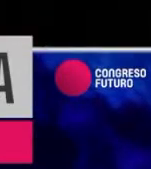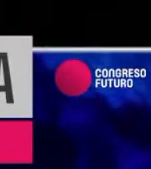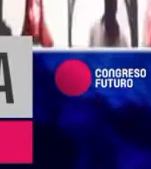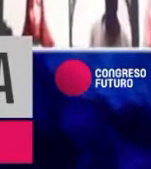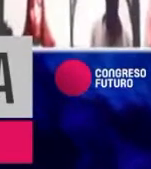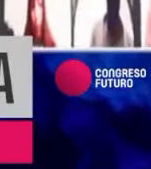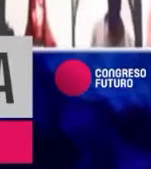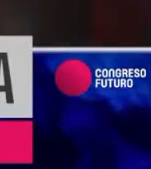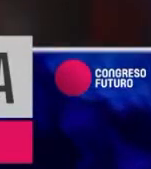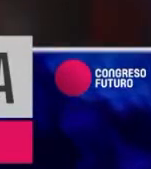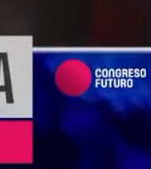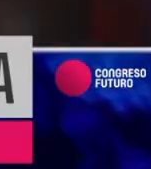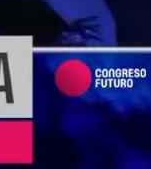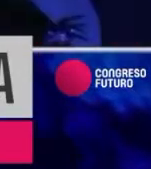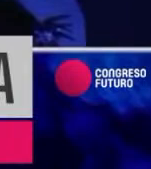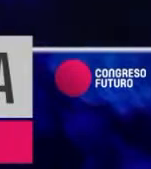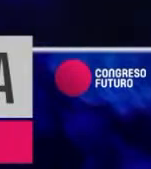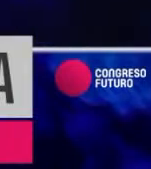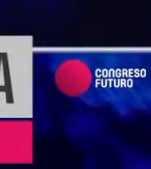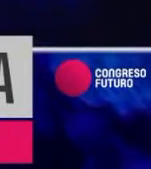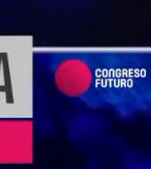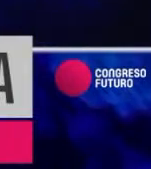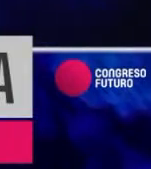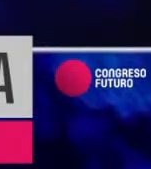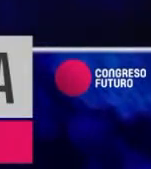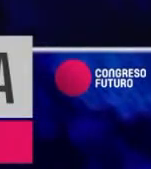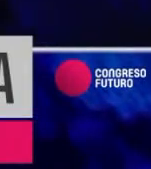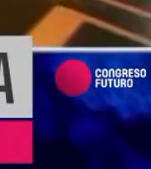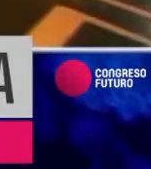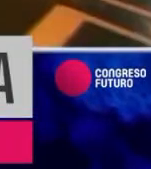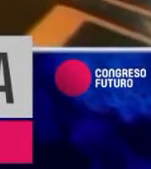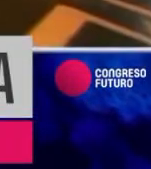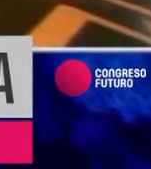exitoso. Yo quiero decir que el año pasado